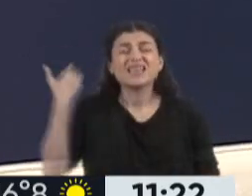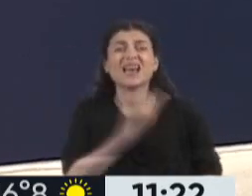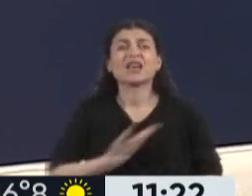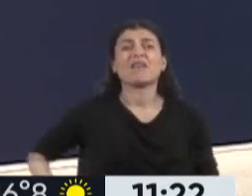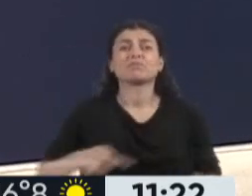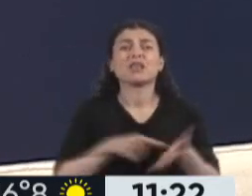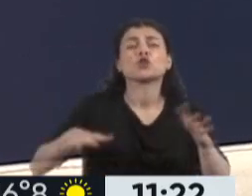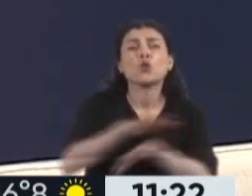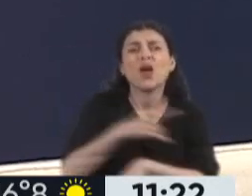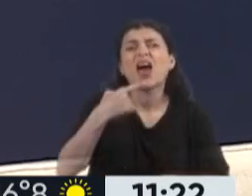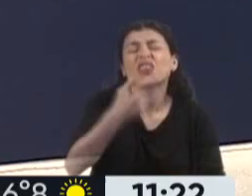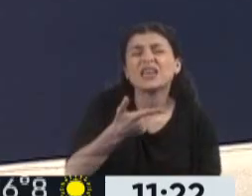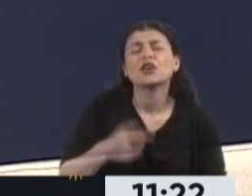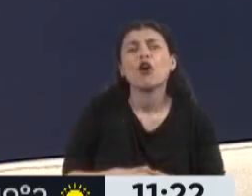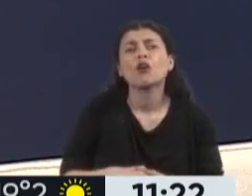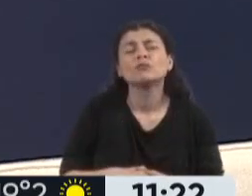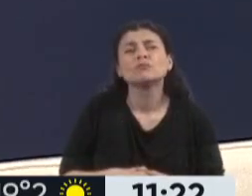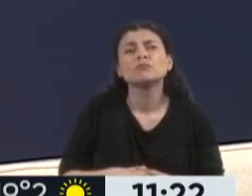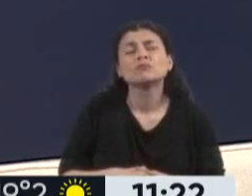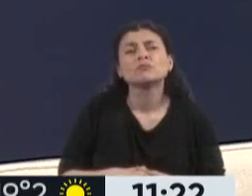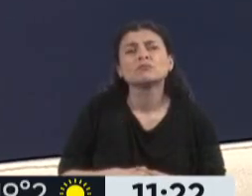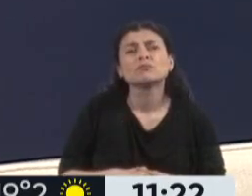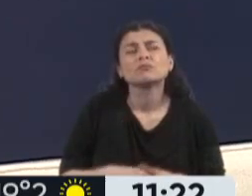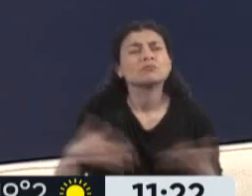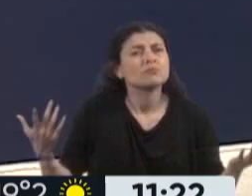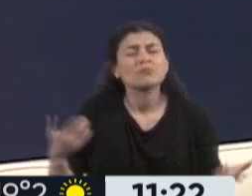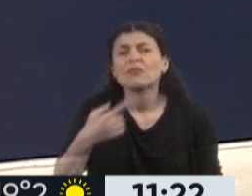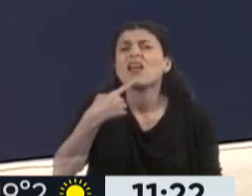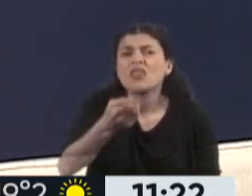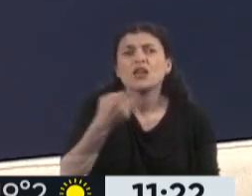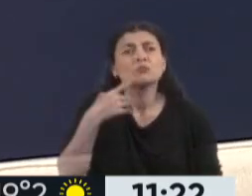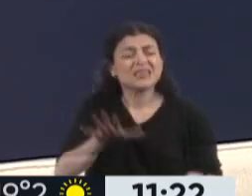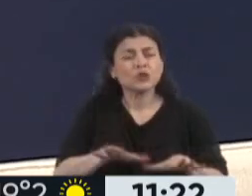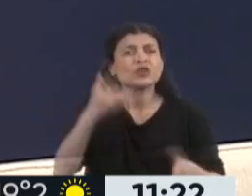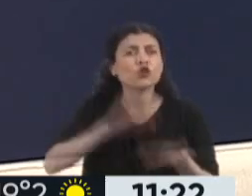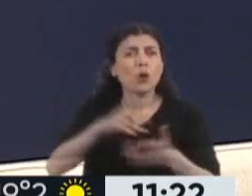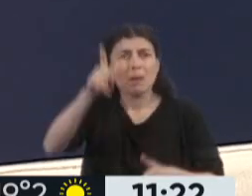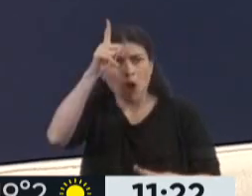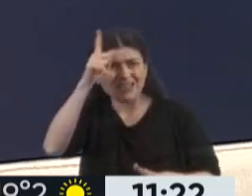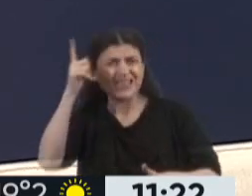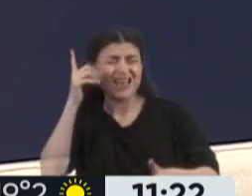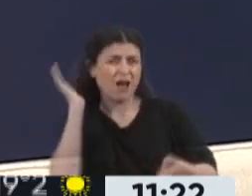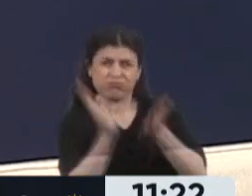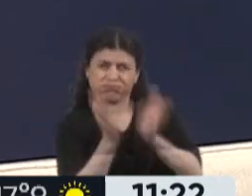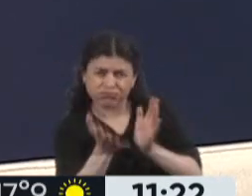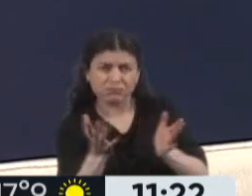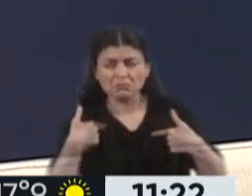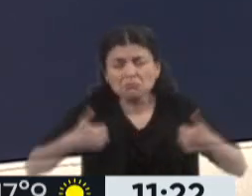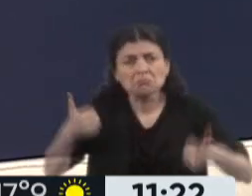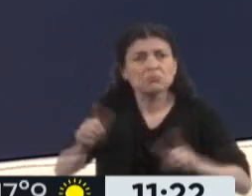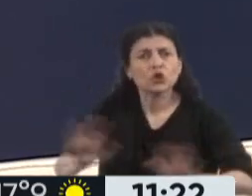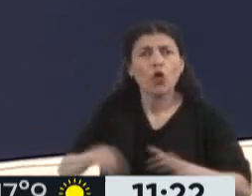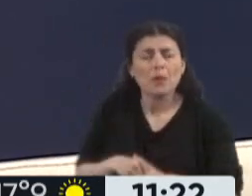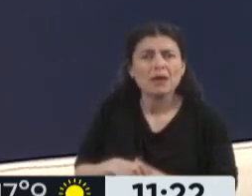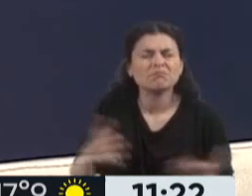de la ciudad manifestó su beneplácito por esa situación, de que se está encauzando. Pero ¿por qué tiene